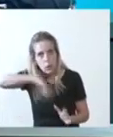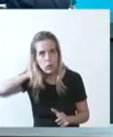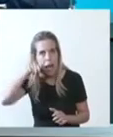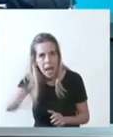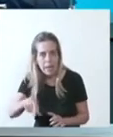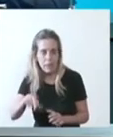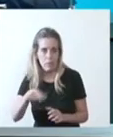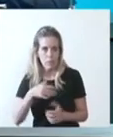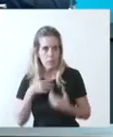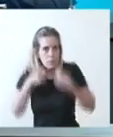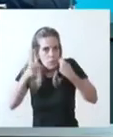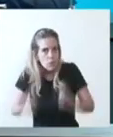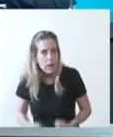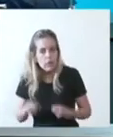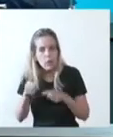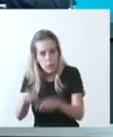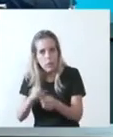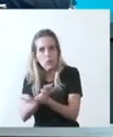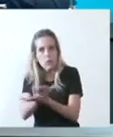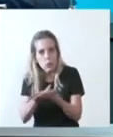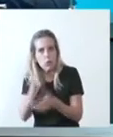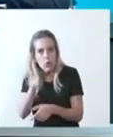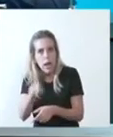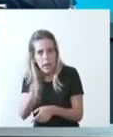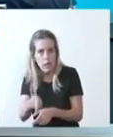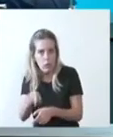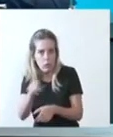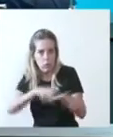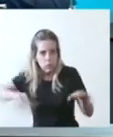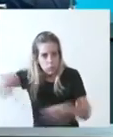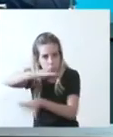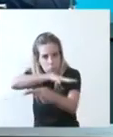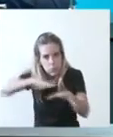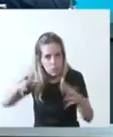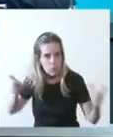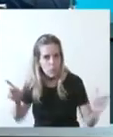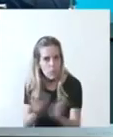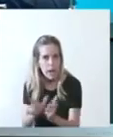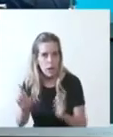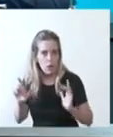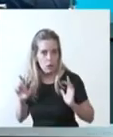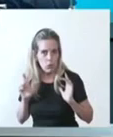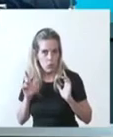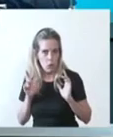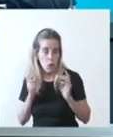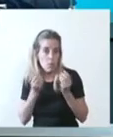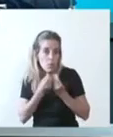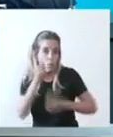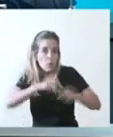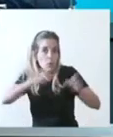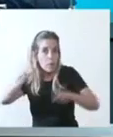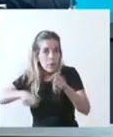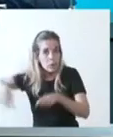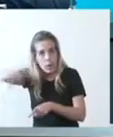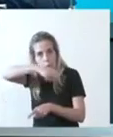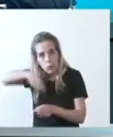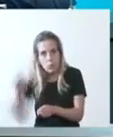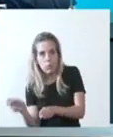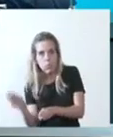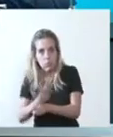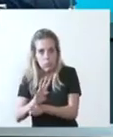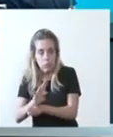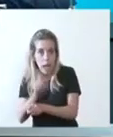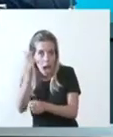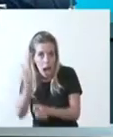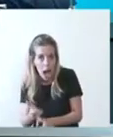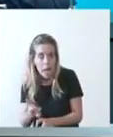el esfuerzo de minimizar también allí el tránsito, porque el tránsito de las personas infectadas permite el tránsito